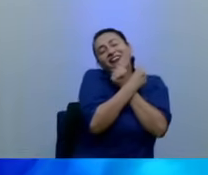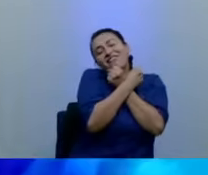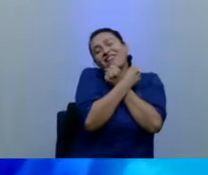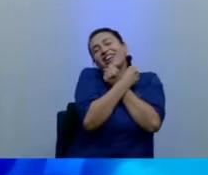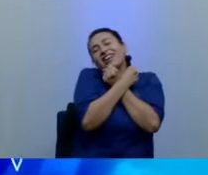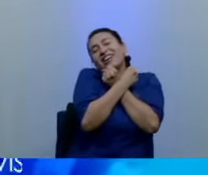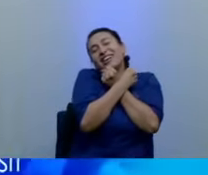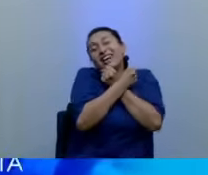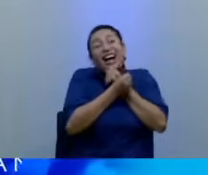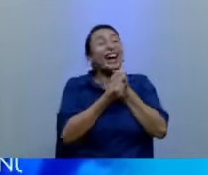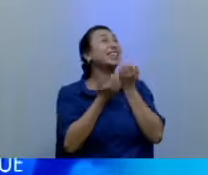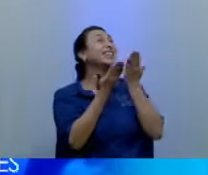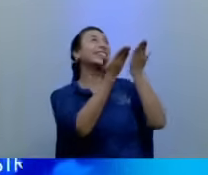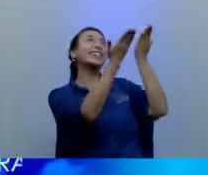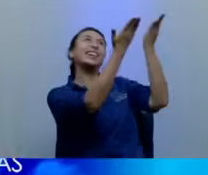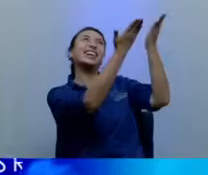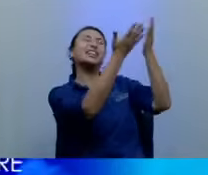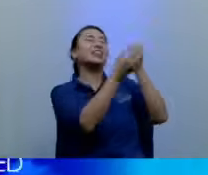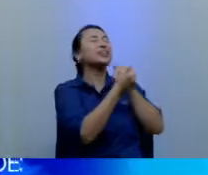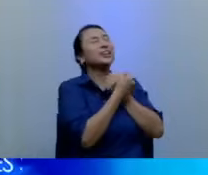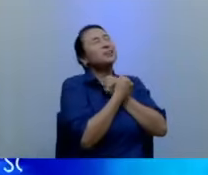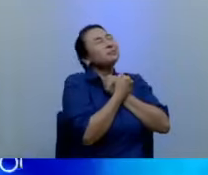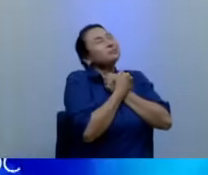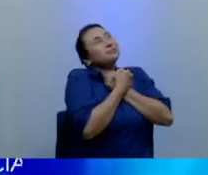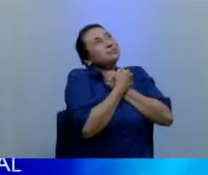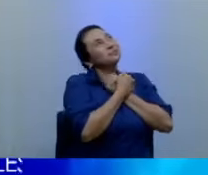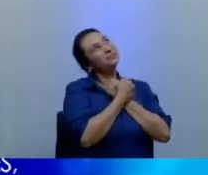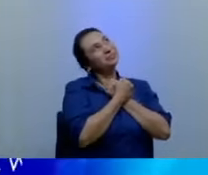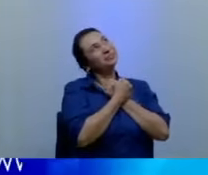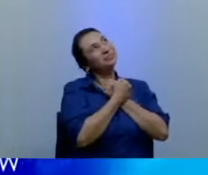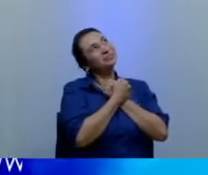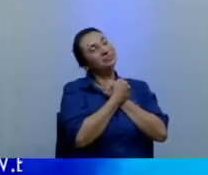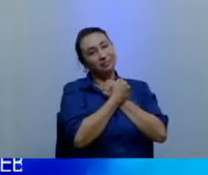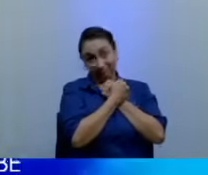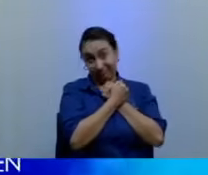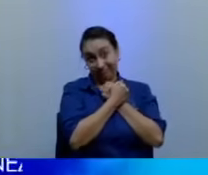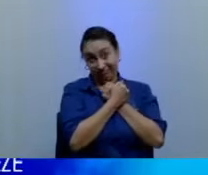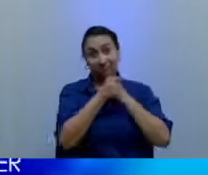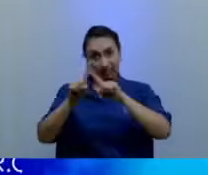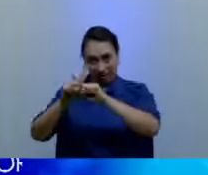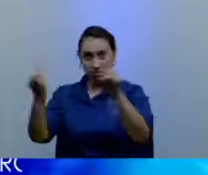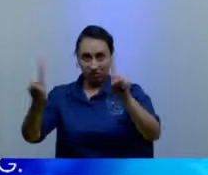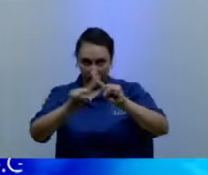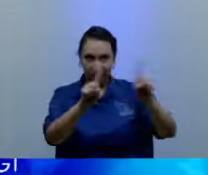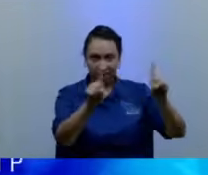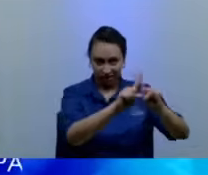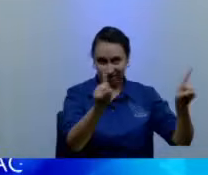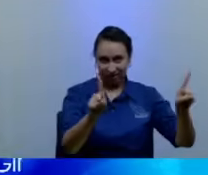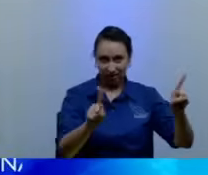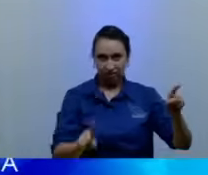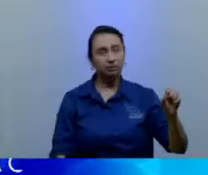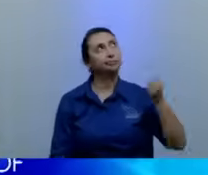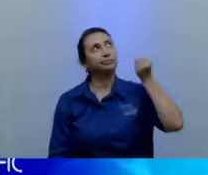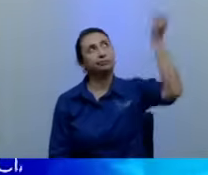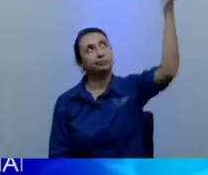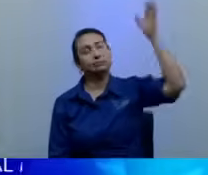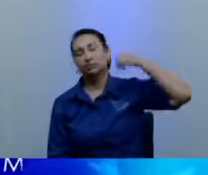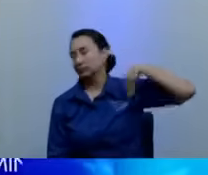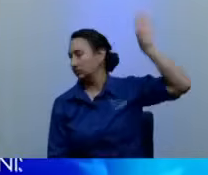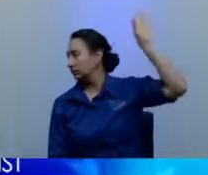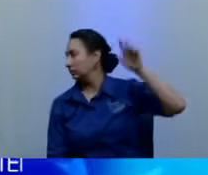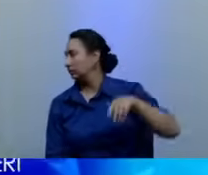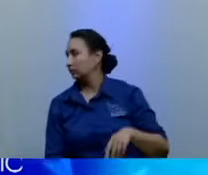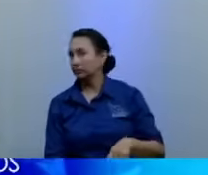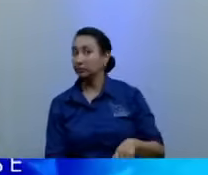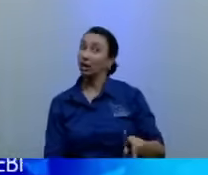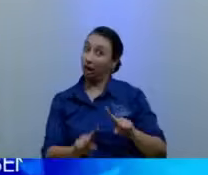Pero no sé si ya se dio cuenta usted en esa frase tan famosa bíblica, que Dios ama al dador alegre, pero la Biblia dice que